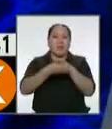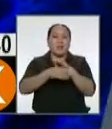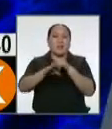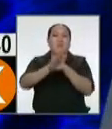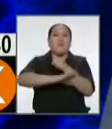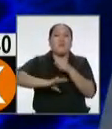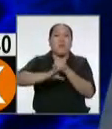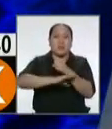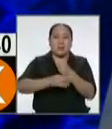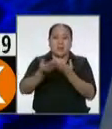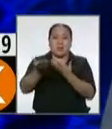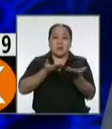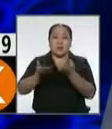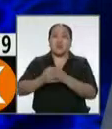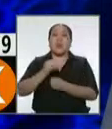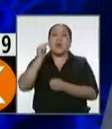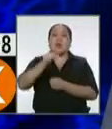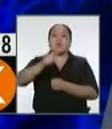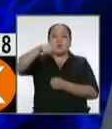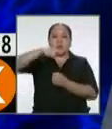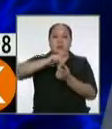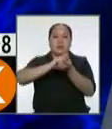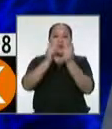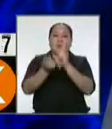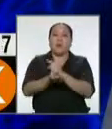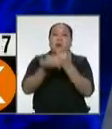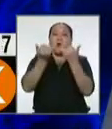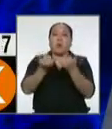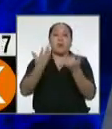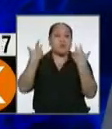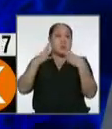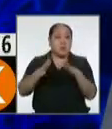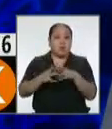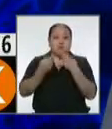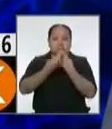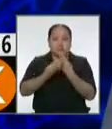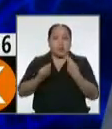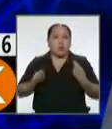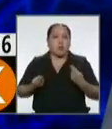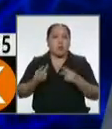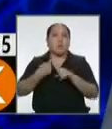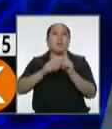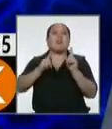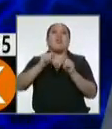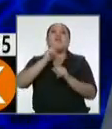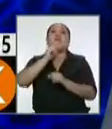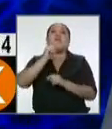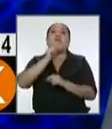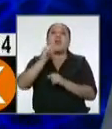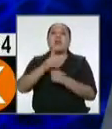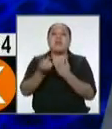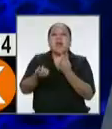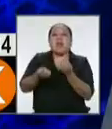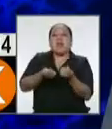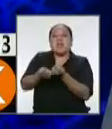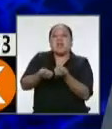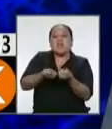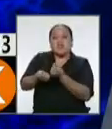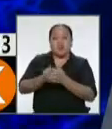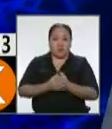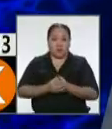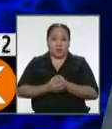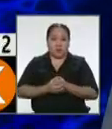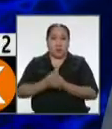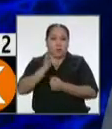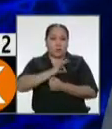vez esto entre el señor Arana y Keiko, yo vi un debate bastante con bastante diálogo, con bastante propuesta,